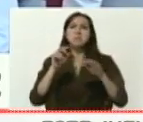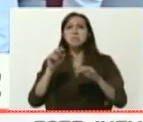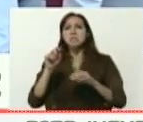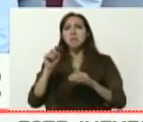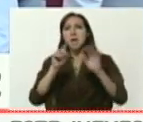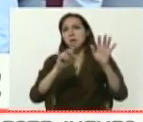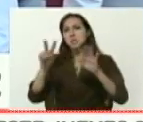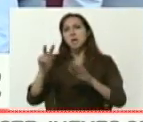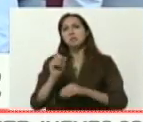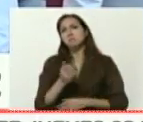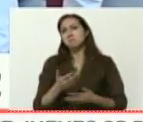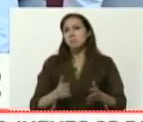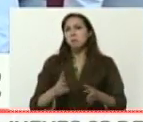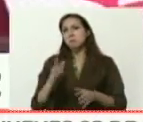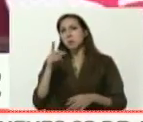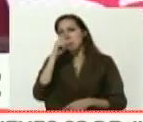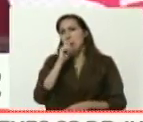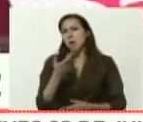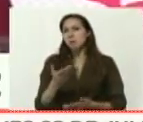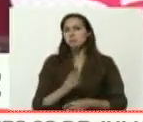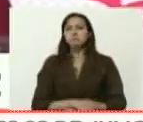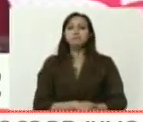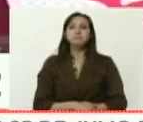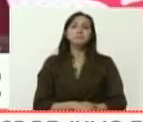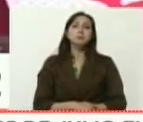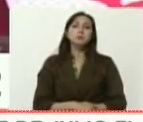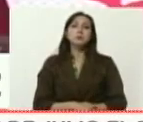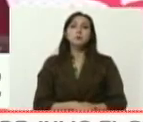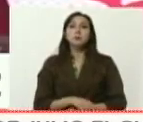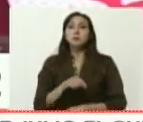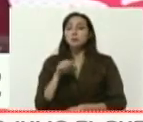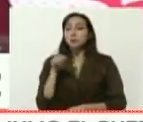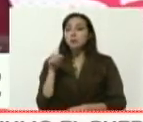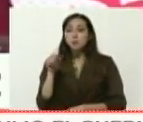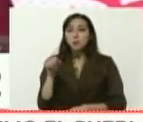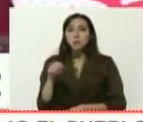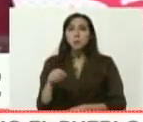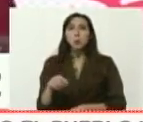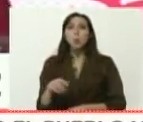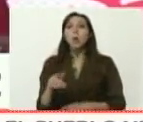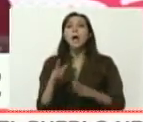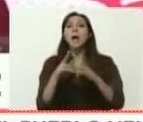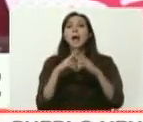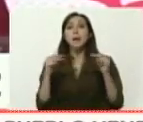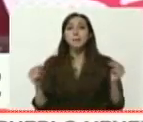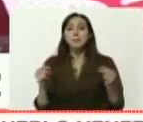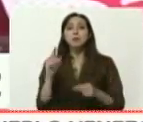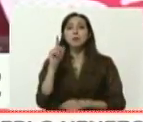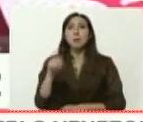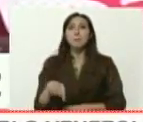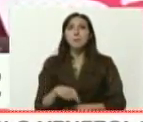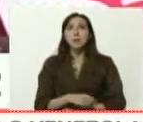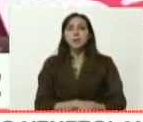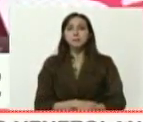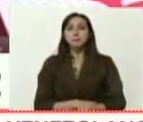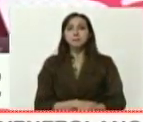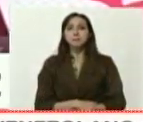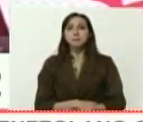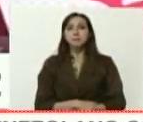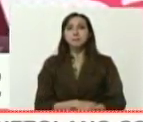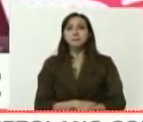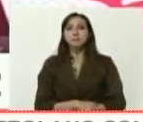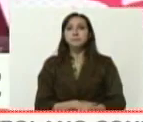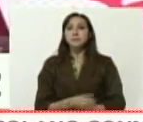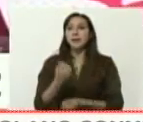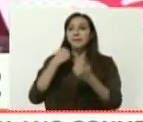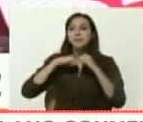Y a cabo rato, a las 2 horas, una emergencia del campamento. De inmediata ordenamos defensa